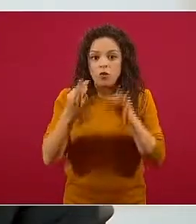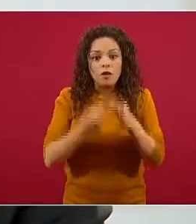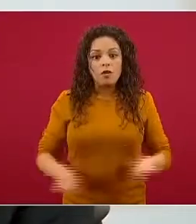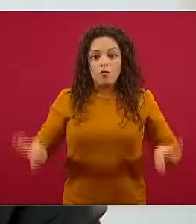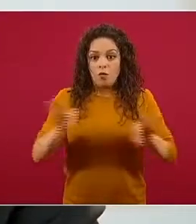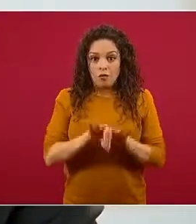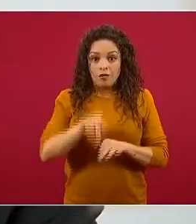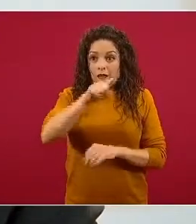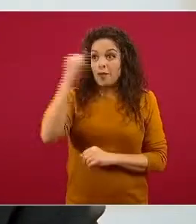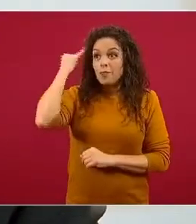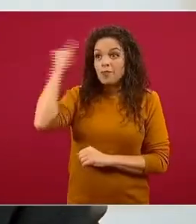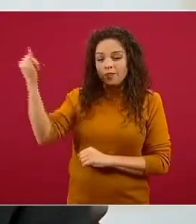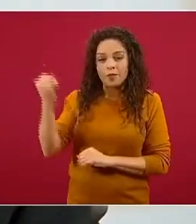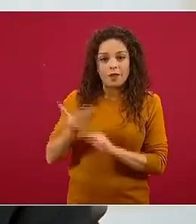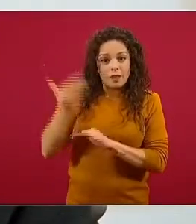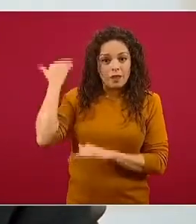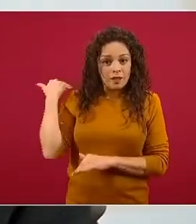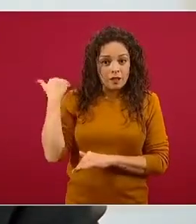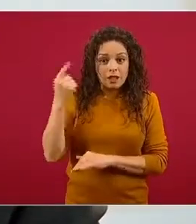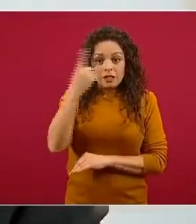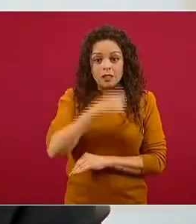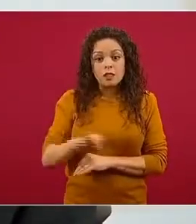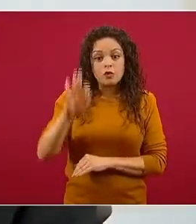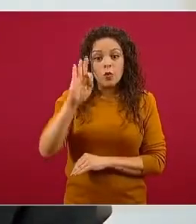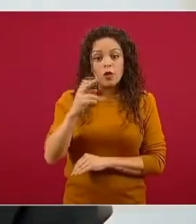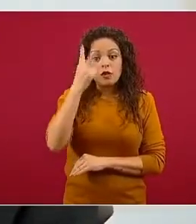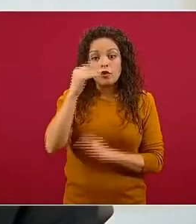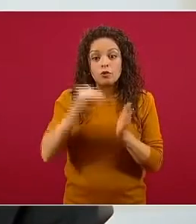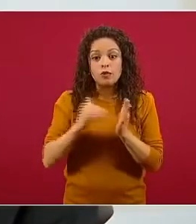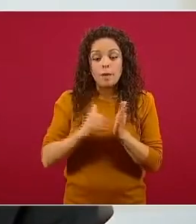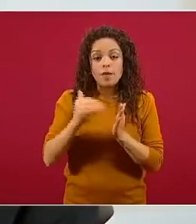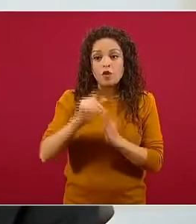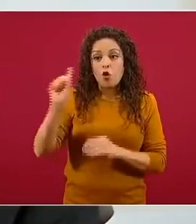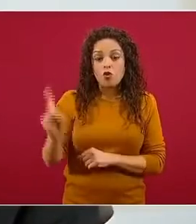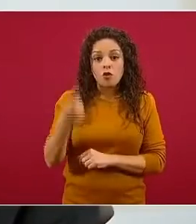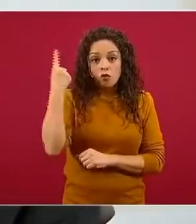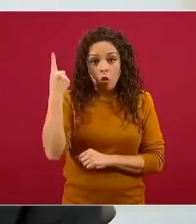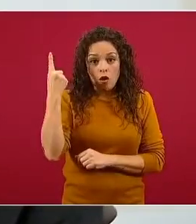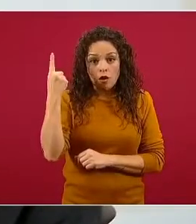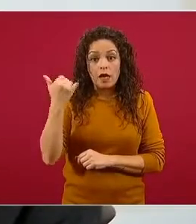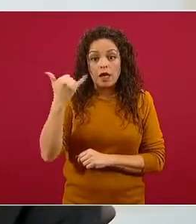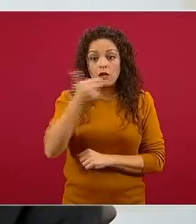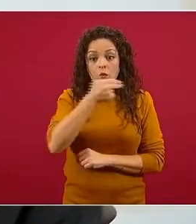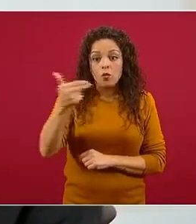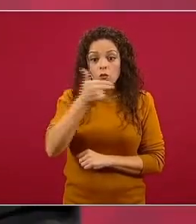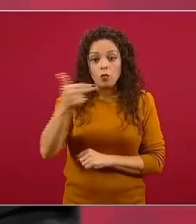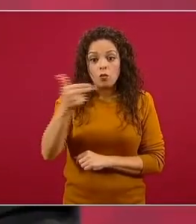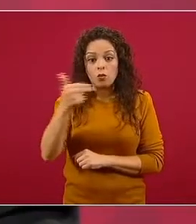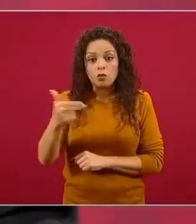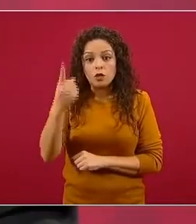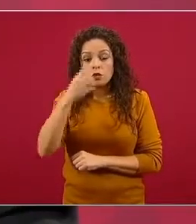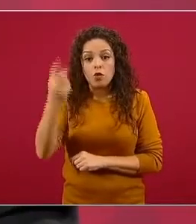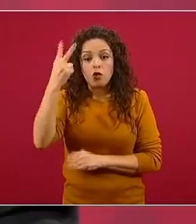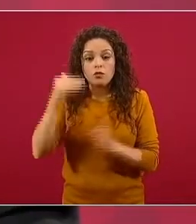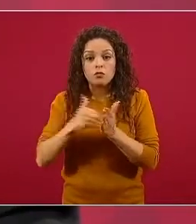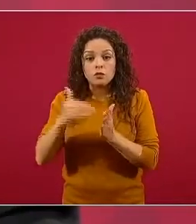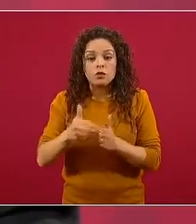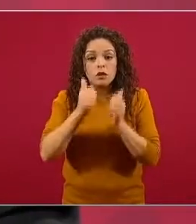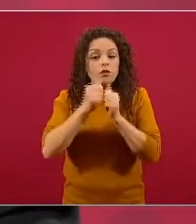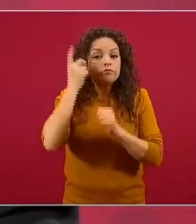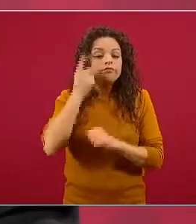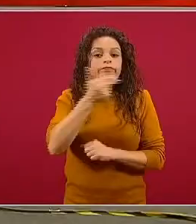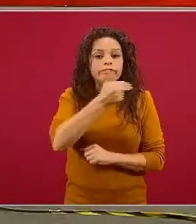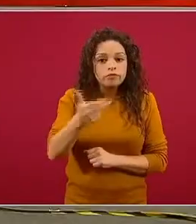dejó 142,000 millones de dólares y se hospedaron 102 millones en hotel y se desplazaron